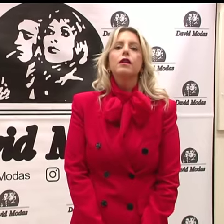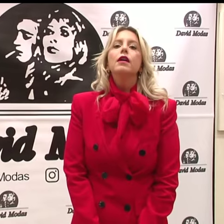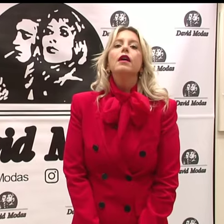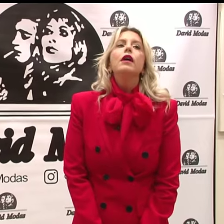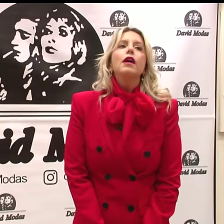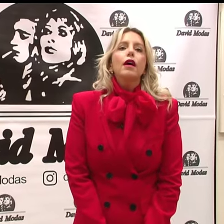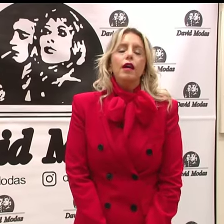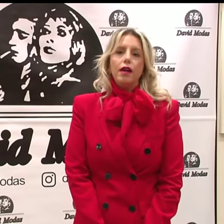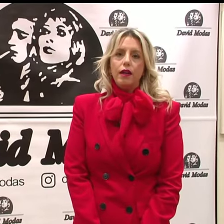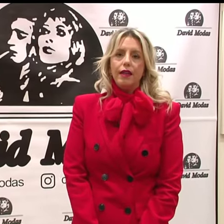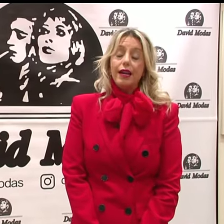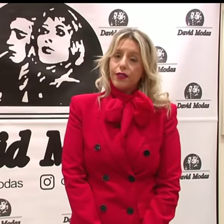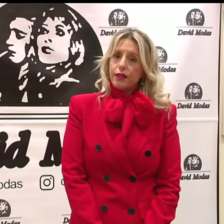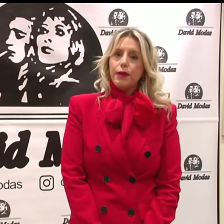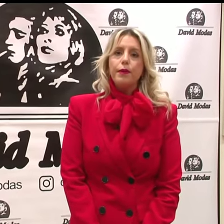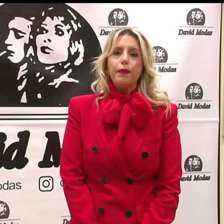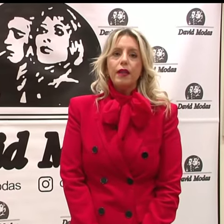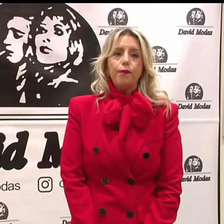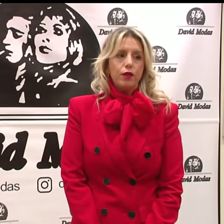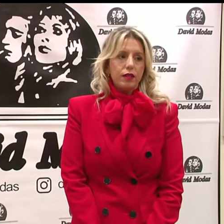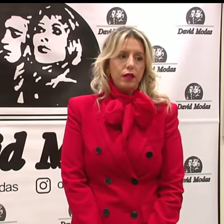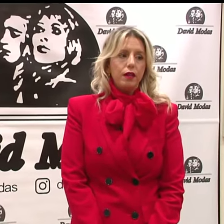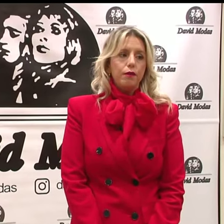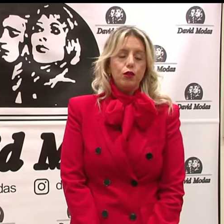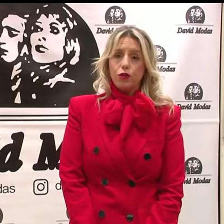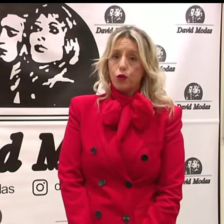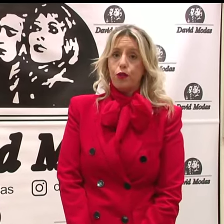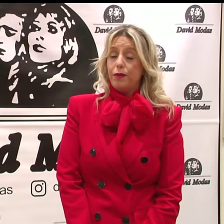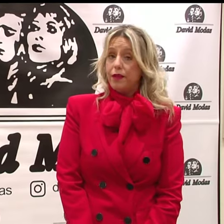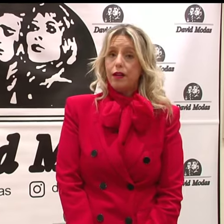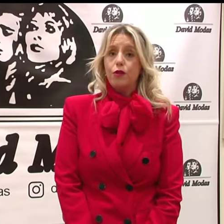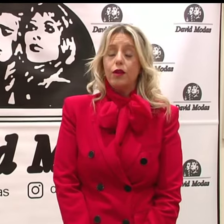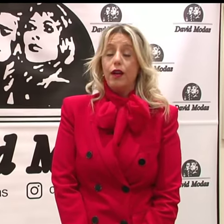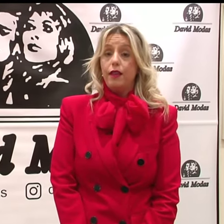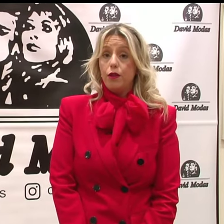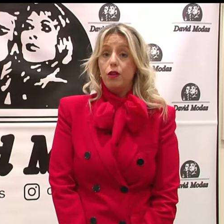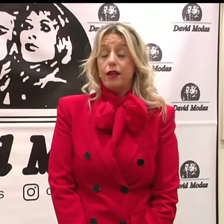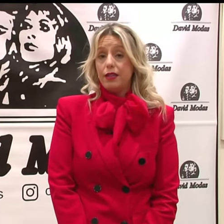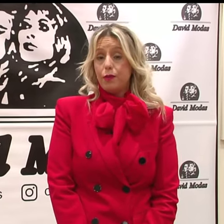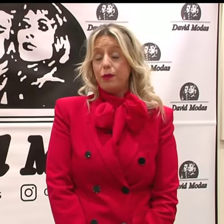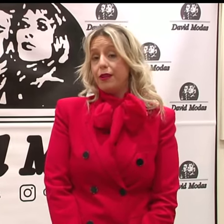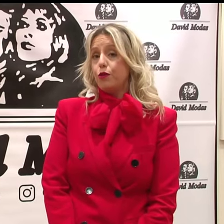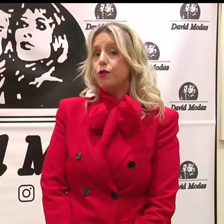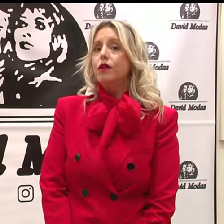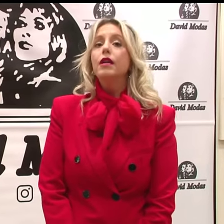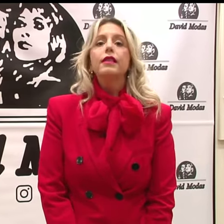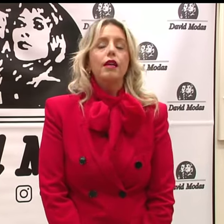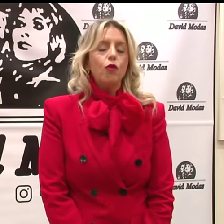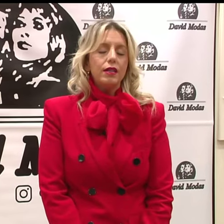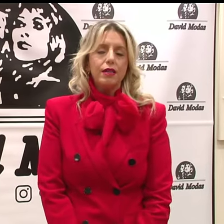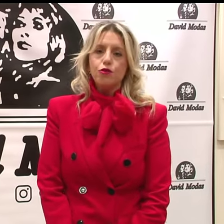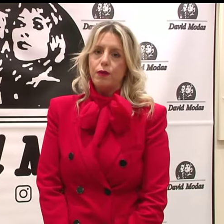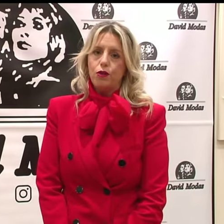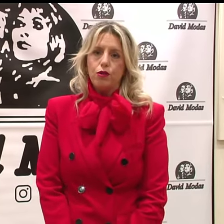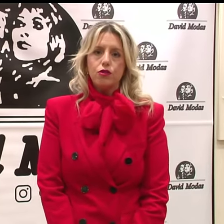agradecidos. Dar las gracias también a mis padres por este bonito negocio que me han dejado, que a día de hoy regentamos mi marido y yo, del